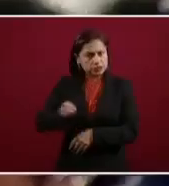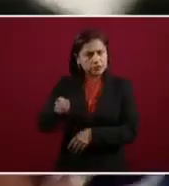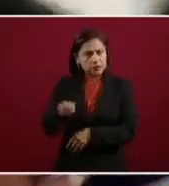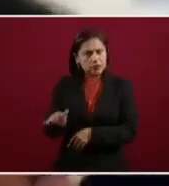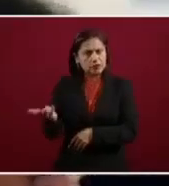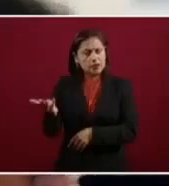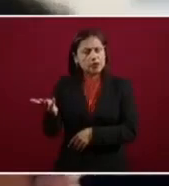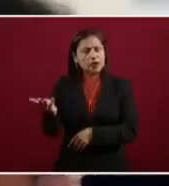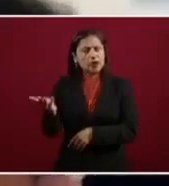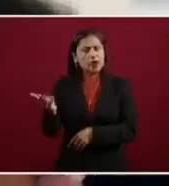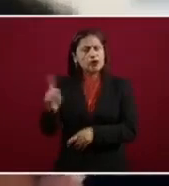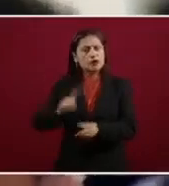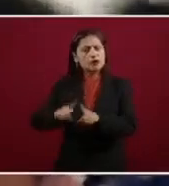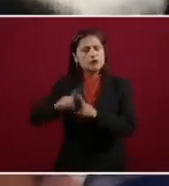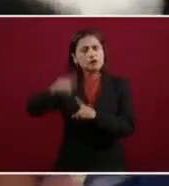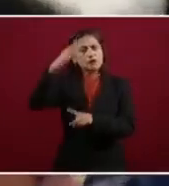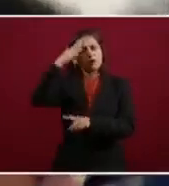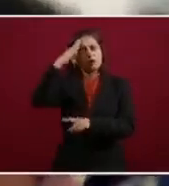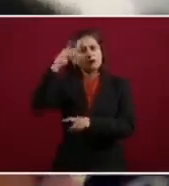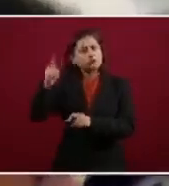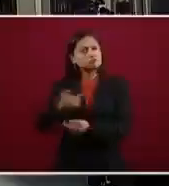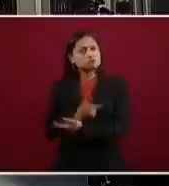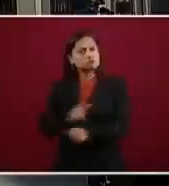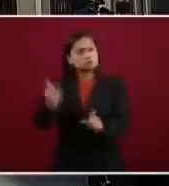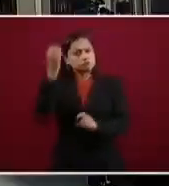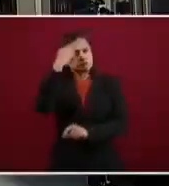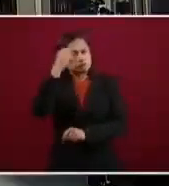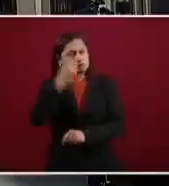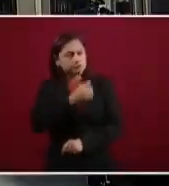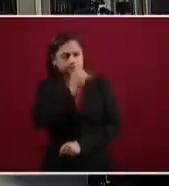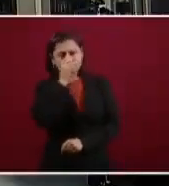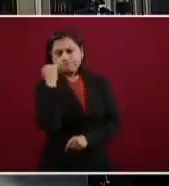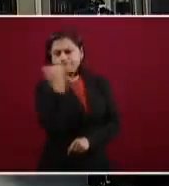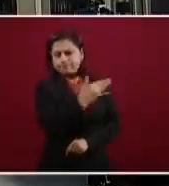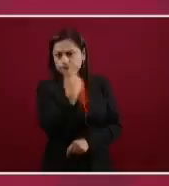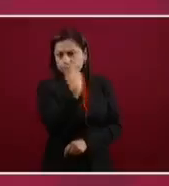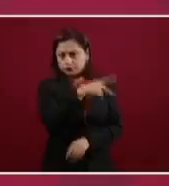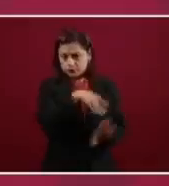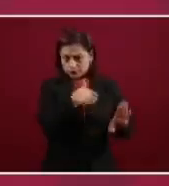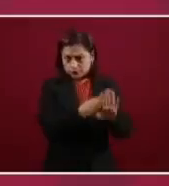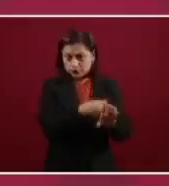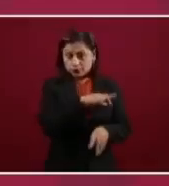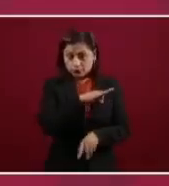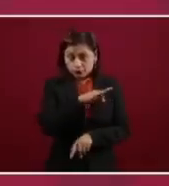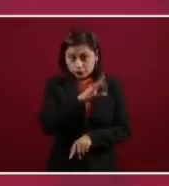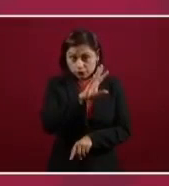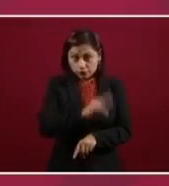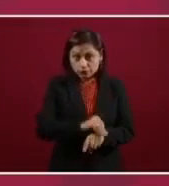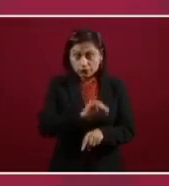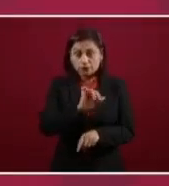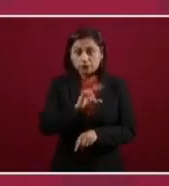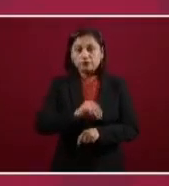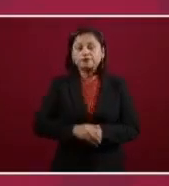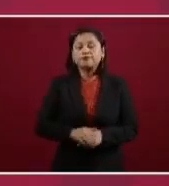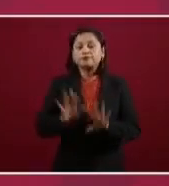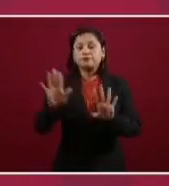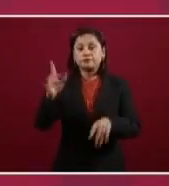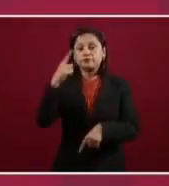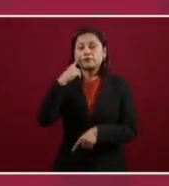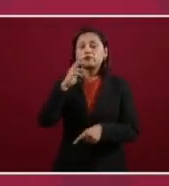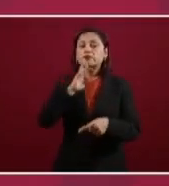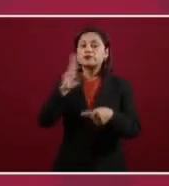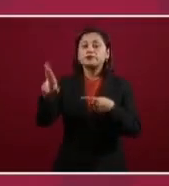estos líderes de opinión gracias bueno lo de el salario de los marinos